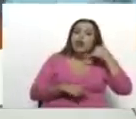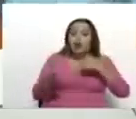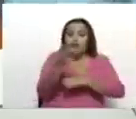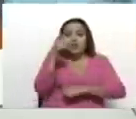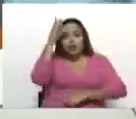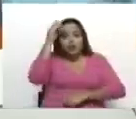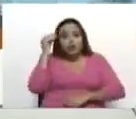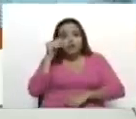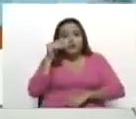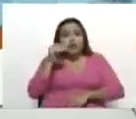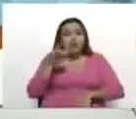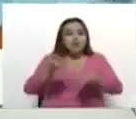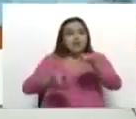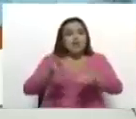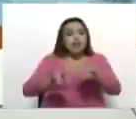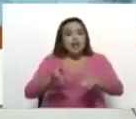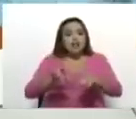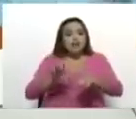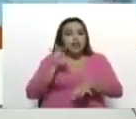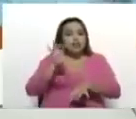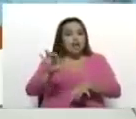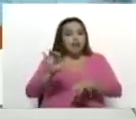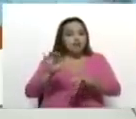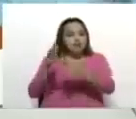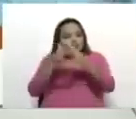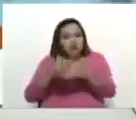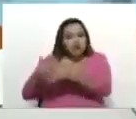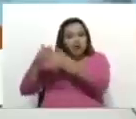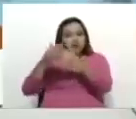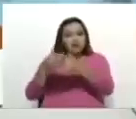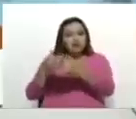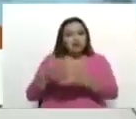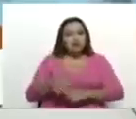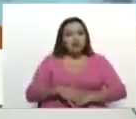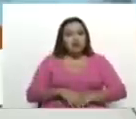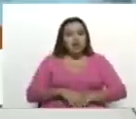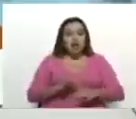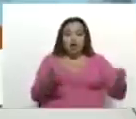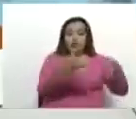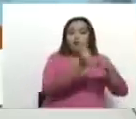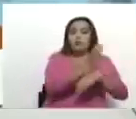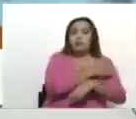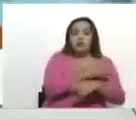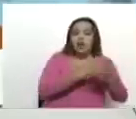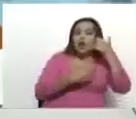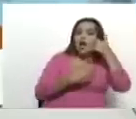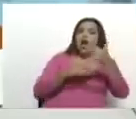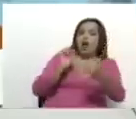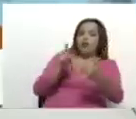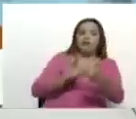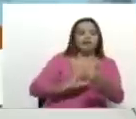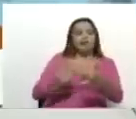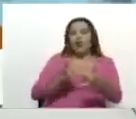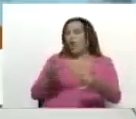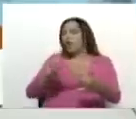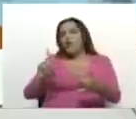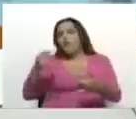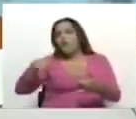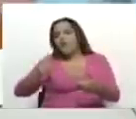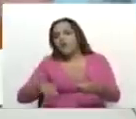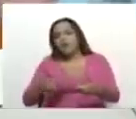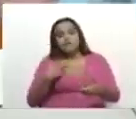secretario de estado y se fueron a beber aguardiente